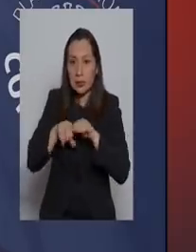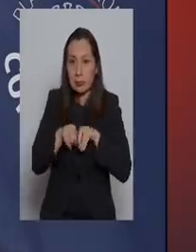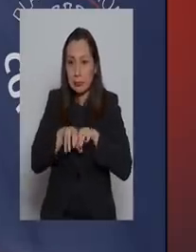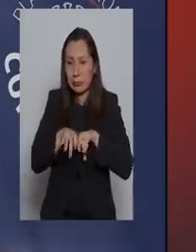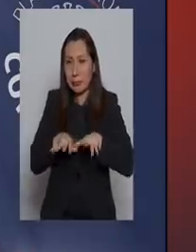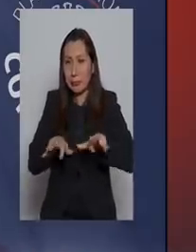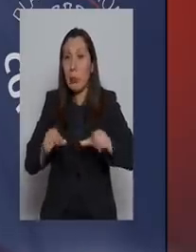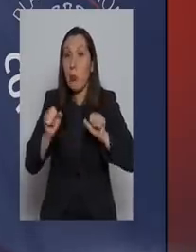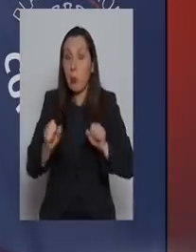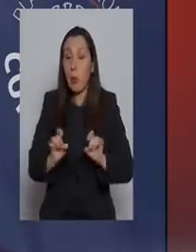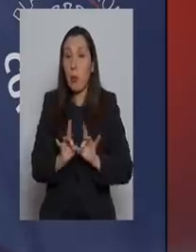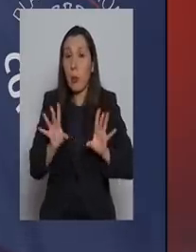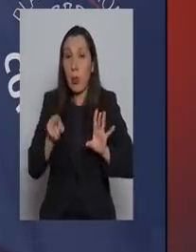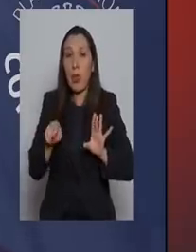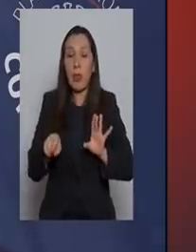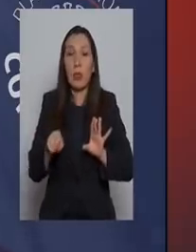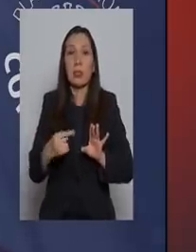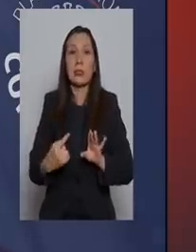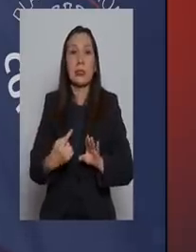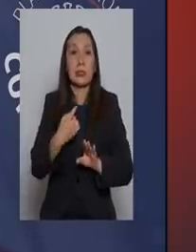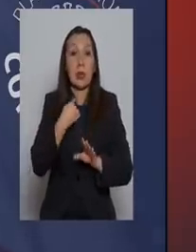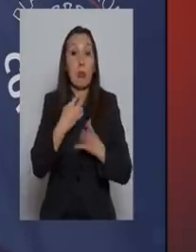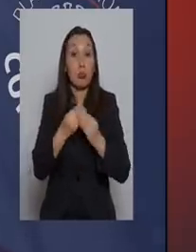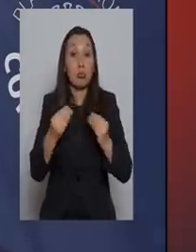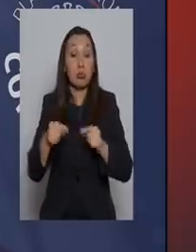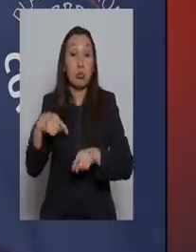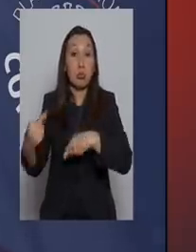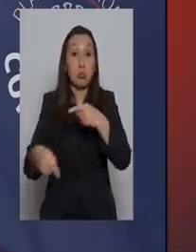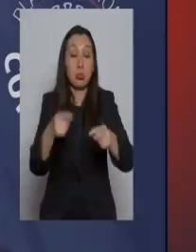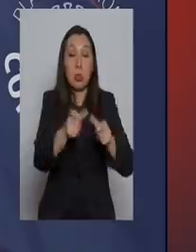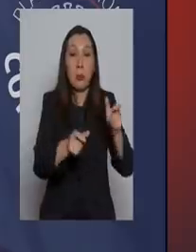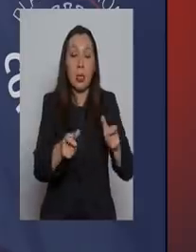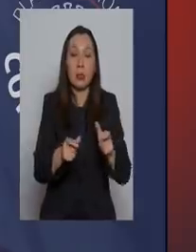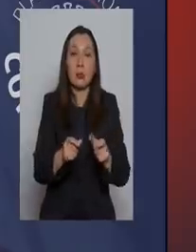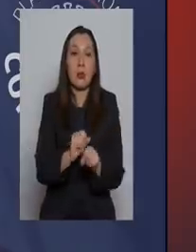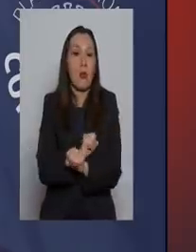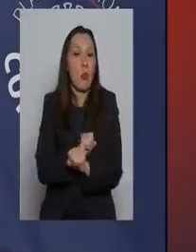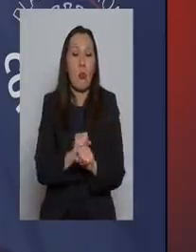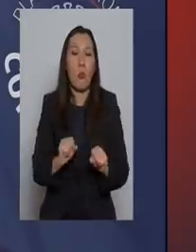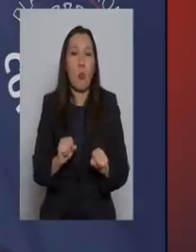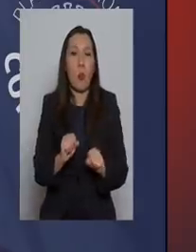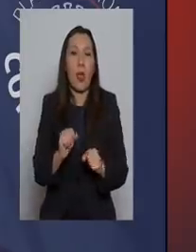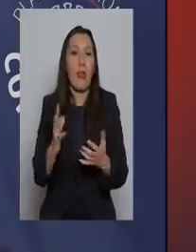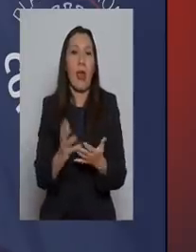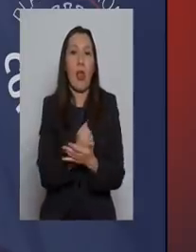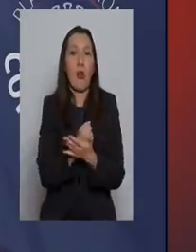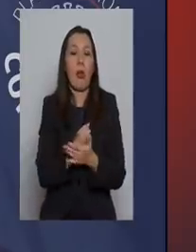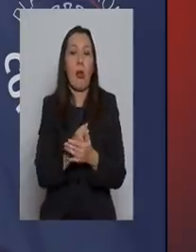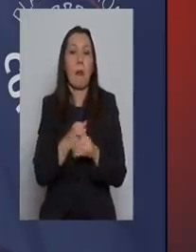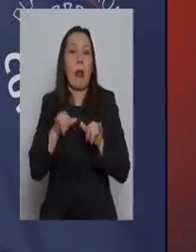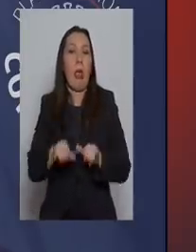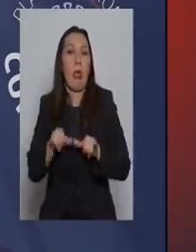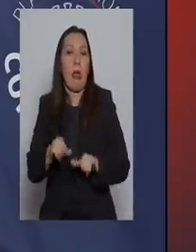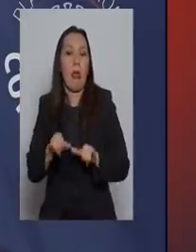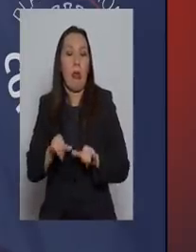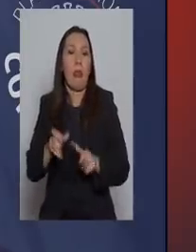infección generalizada que afecte a mucha más población, no se pueden lograr